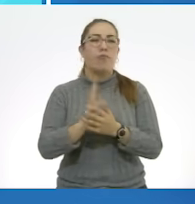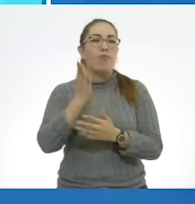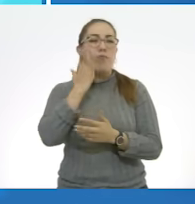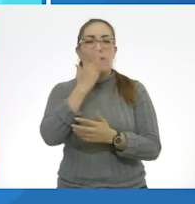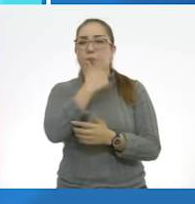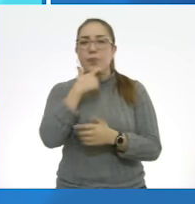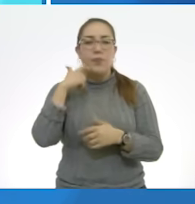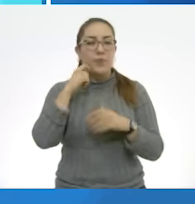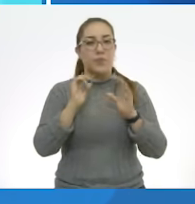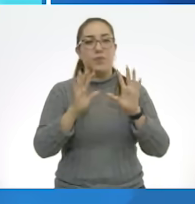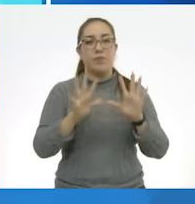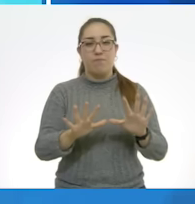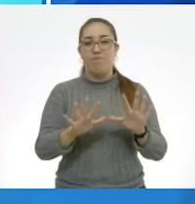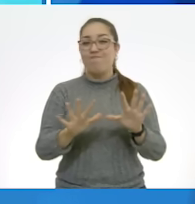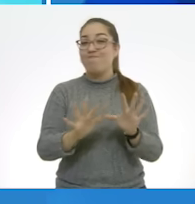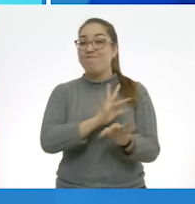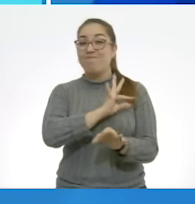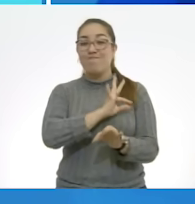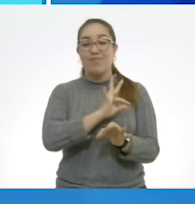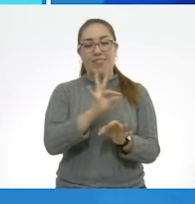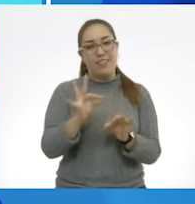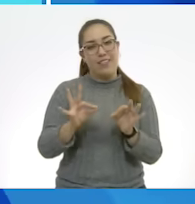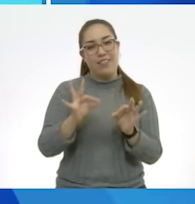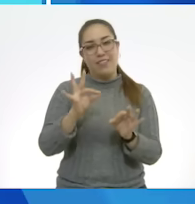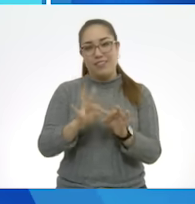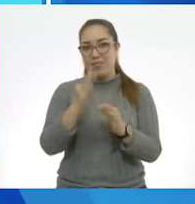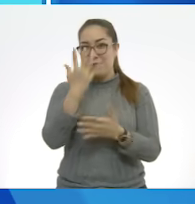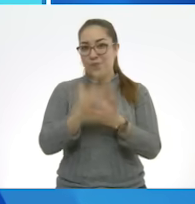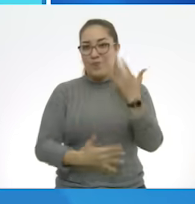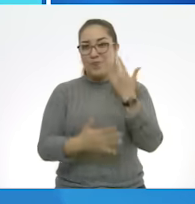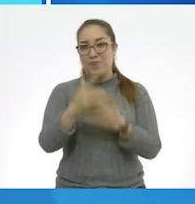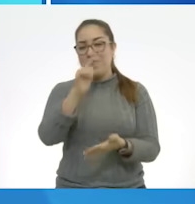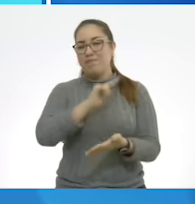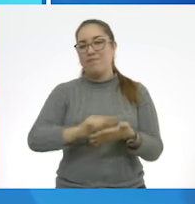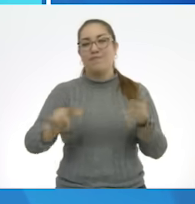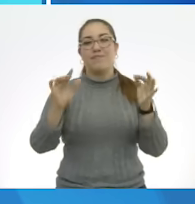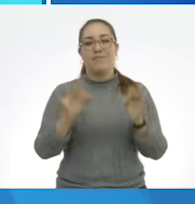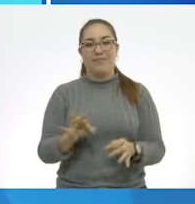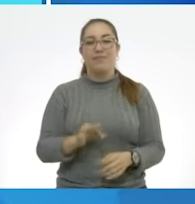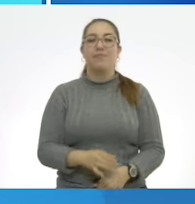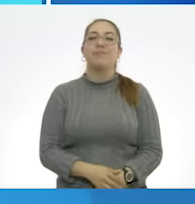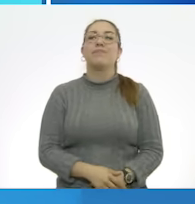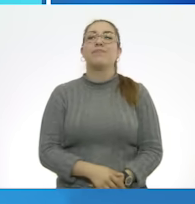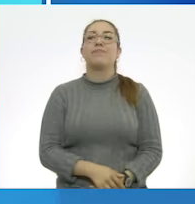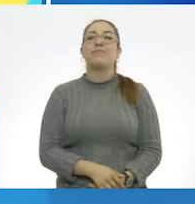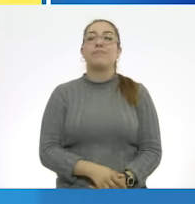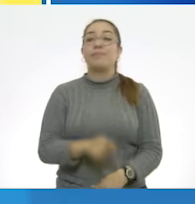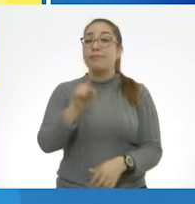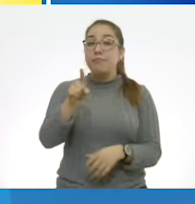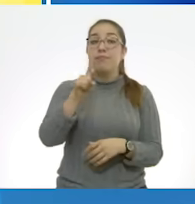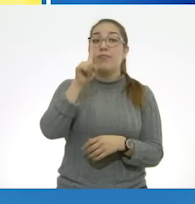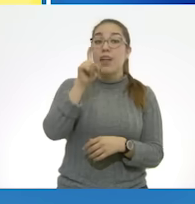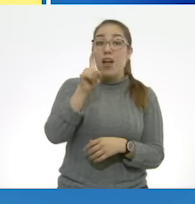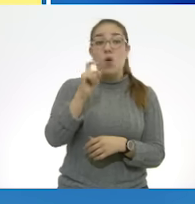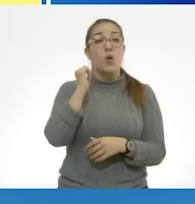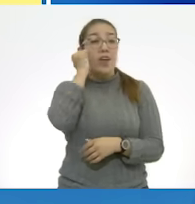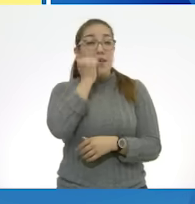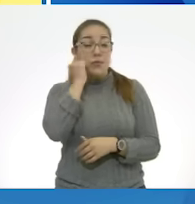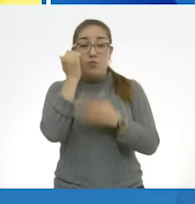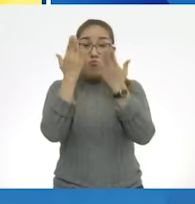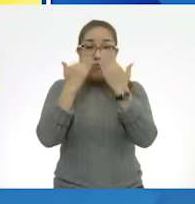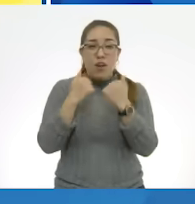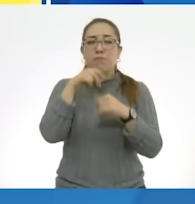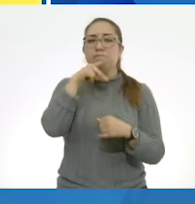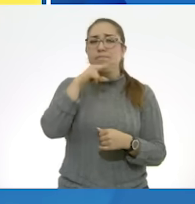Sécalas con una toalla y listo, tus manos están limpias. Si no tienes agua y jabón,